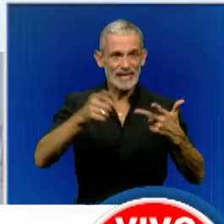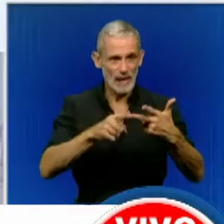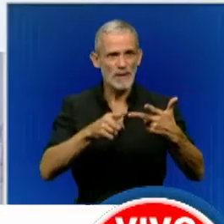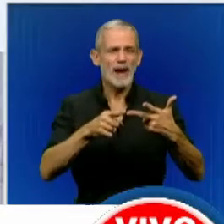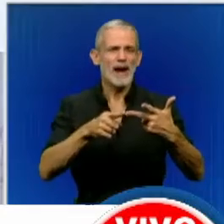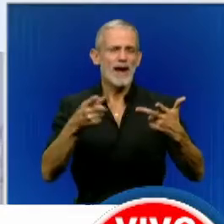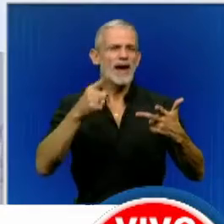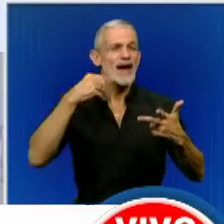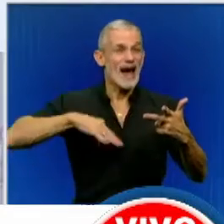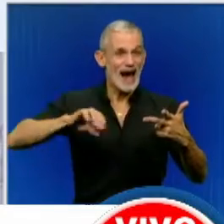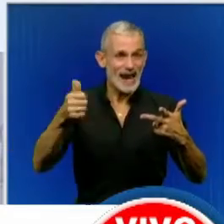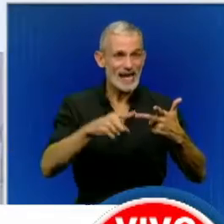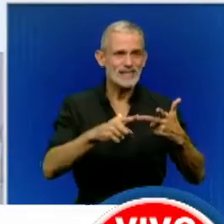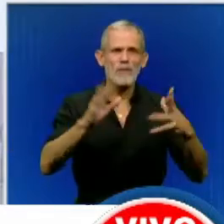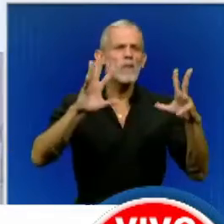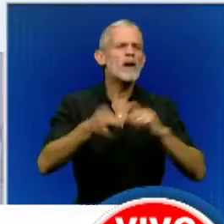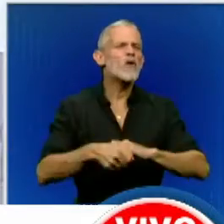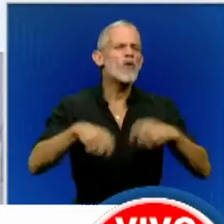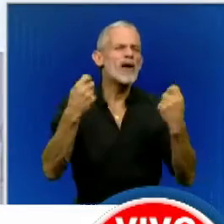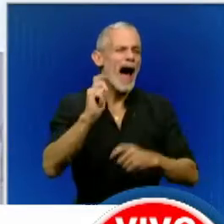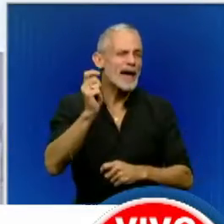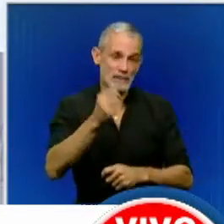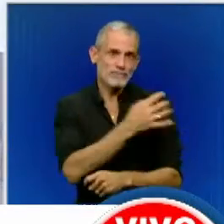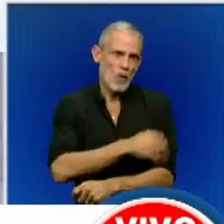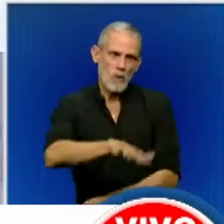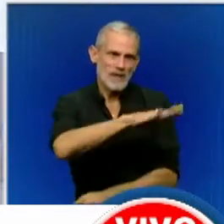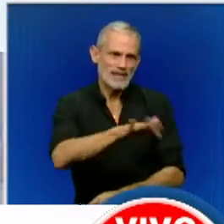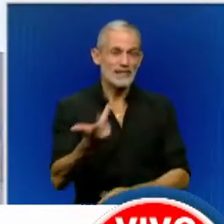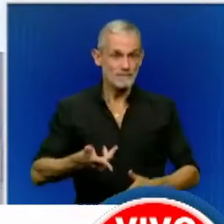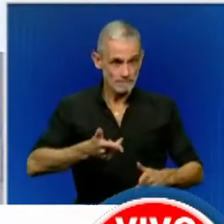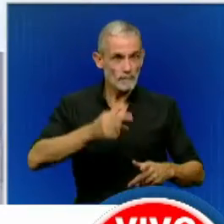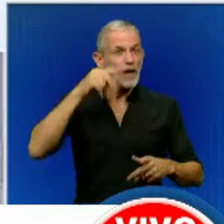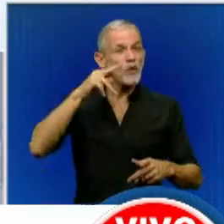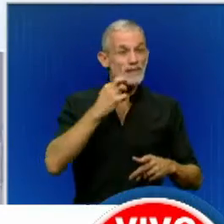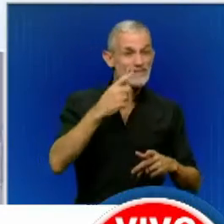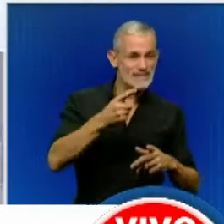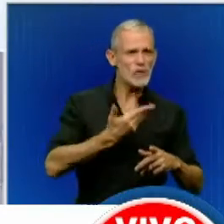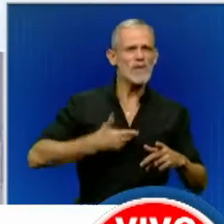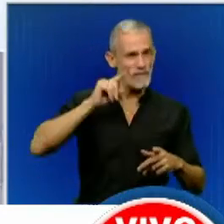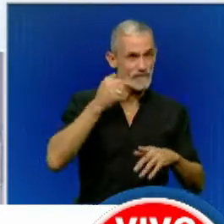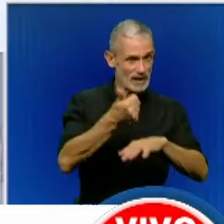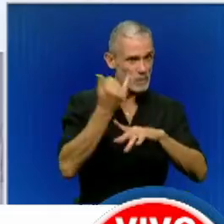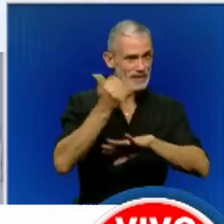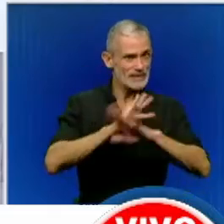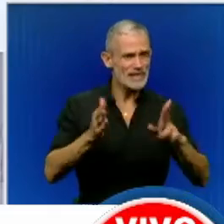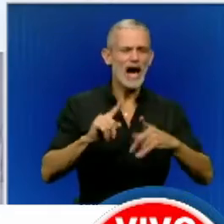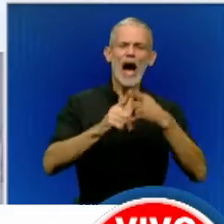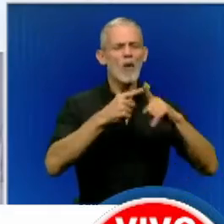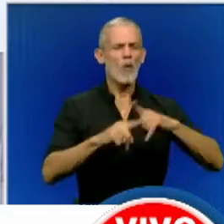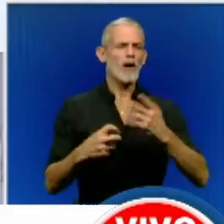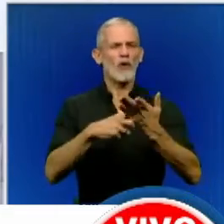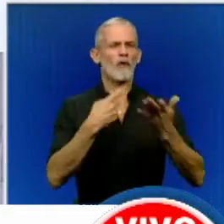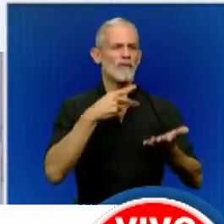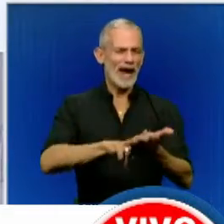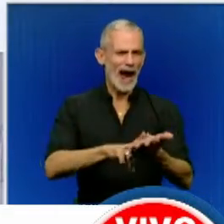más humildes. En 2019, ya con Fernández en el gobierno, a través del llamado Consenso Fiscal 2019, se suspendió por un